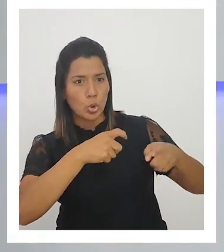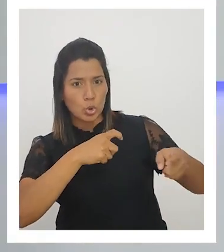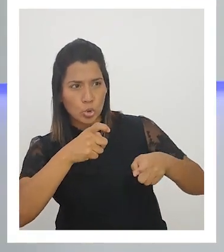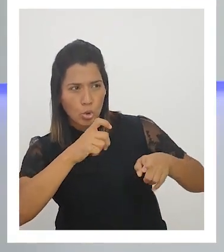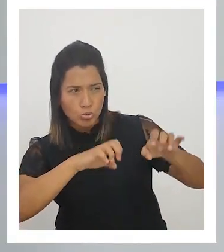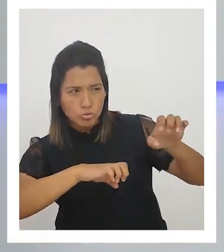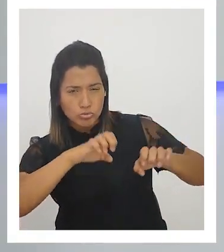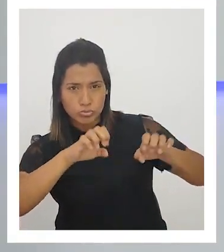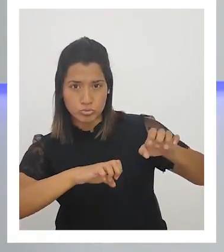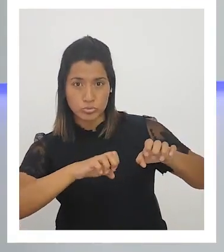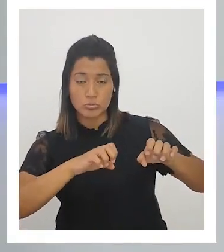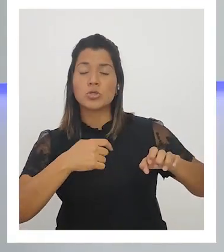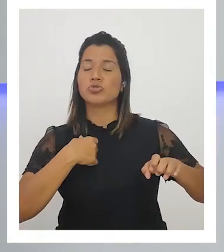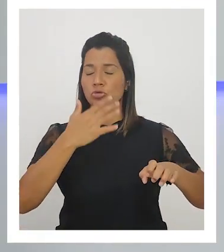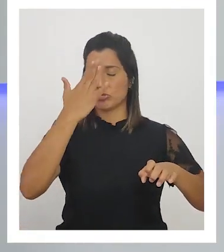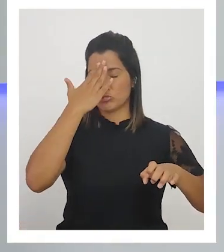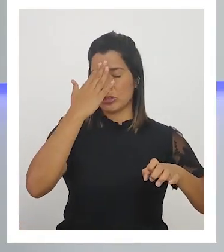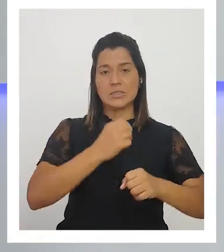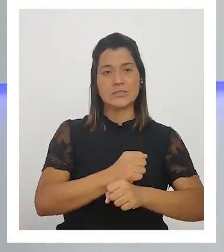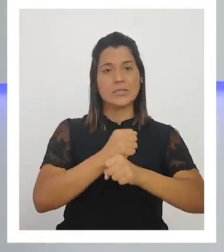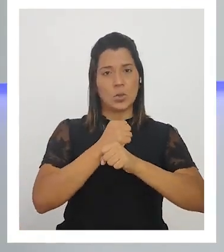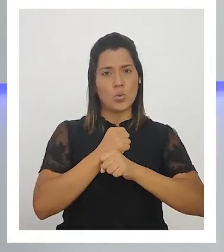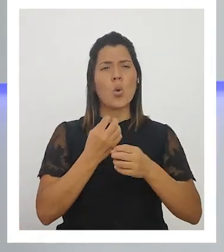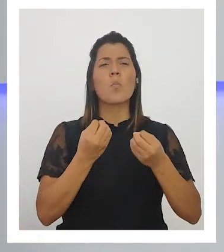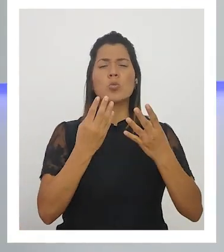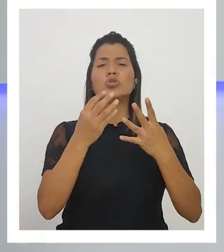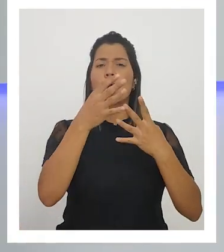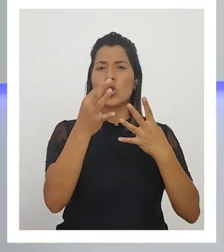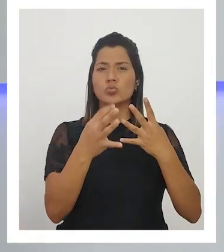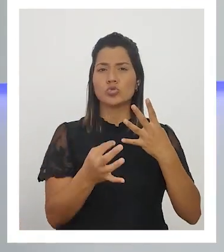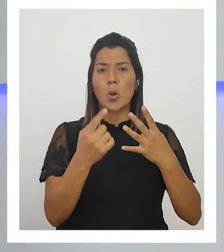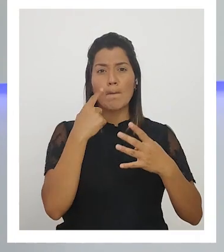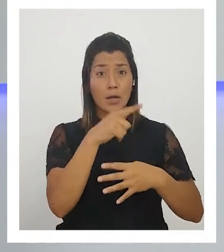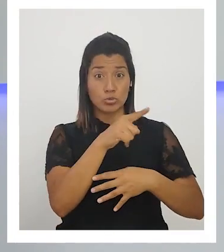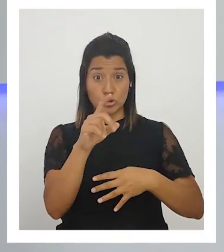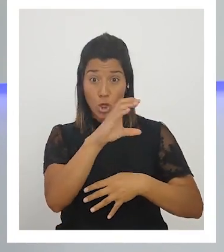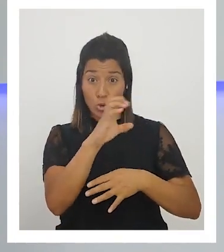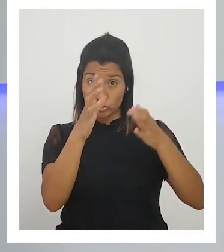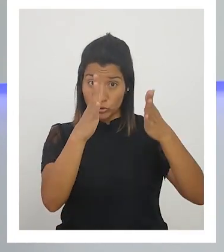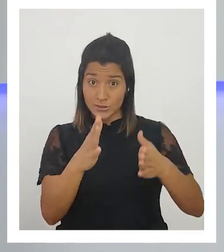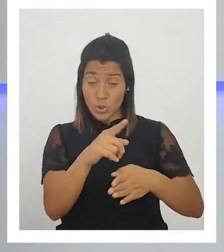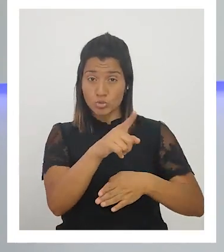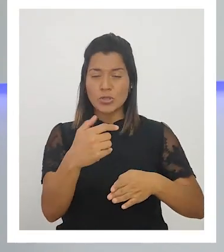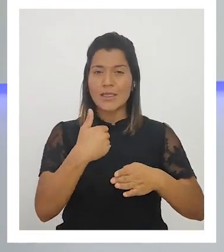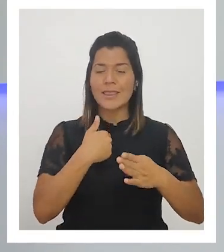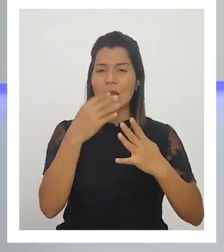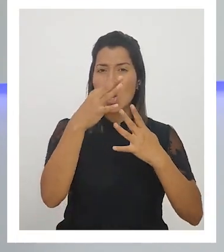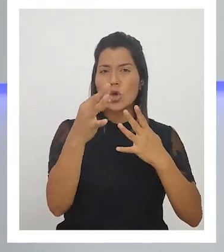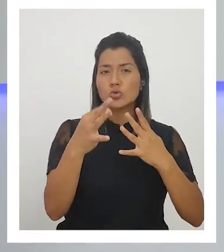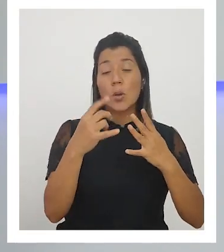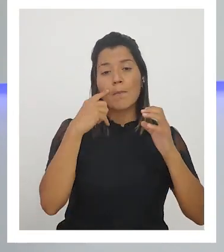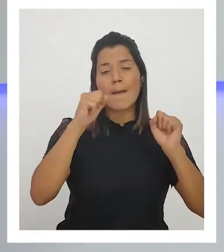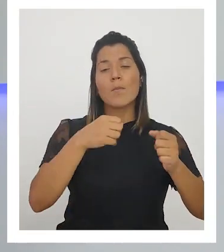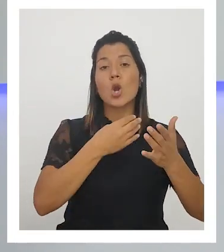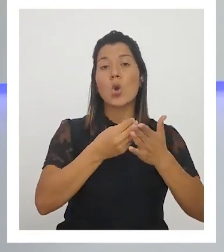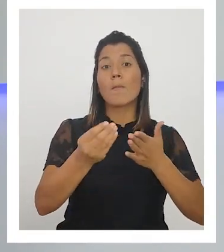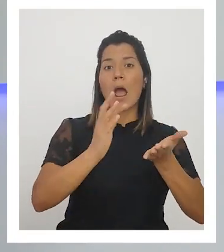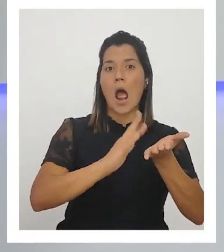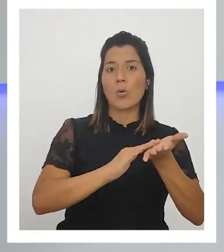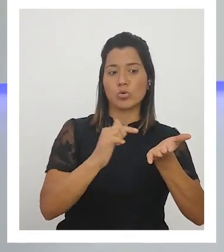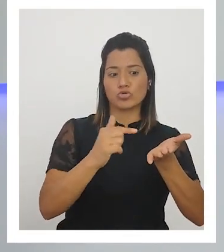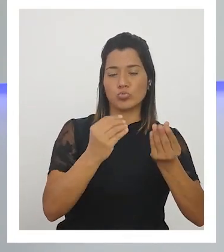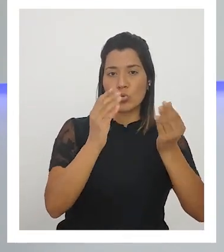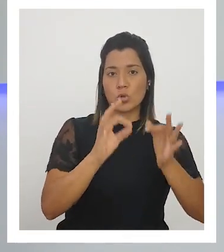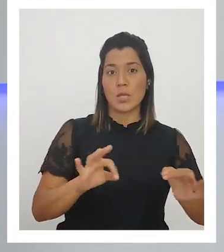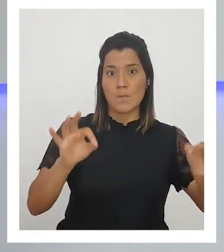de que existen opciones para el consumidor, para usted costarricense, existen opciones para adquirir ese bien tan importante que está en la